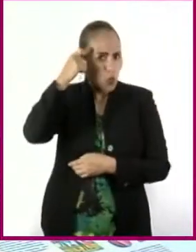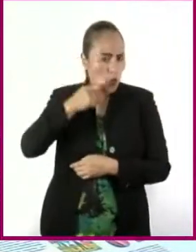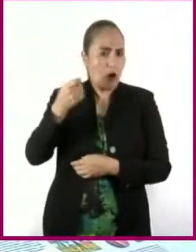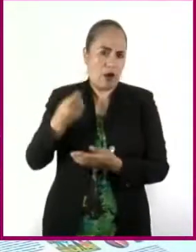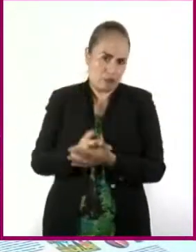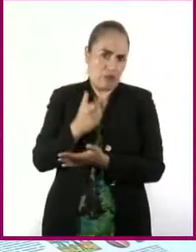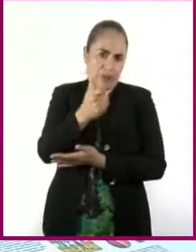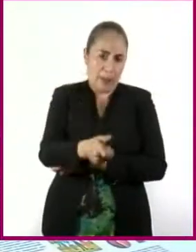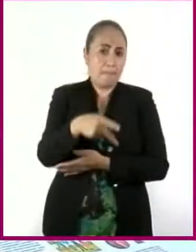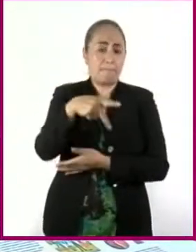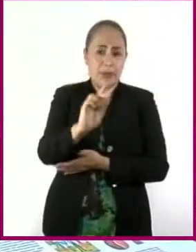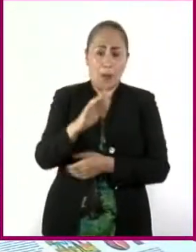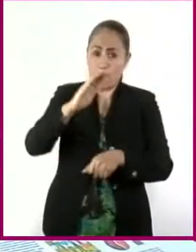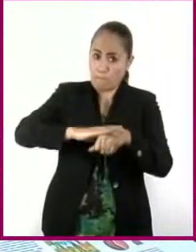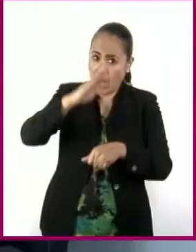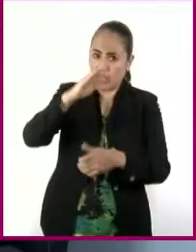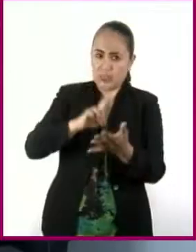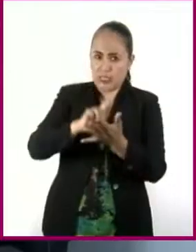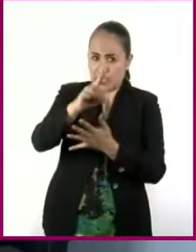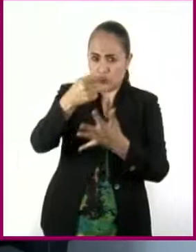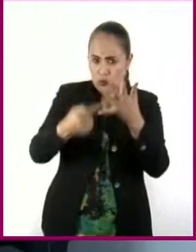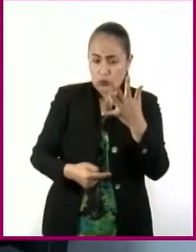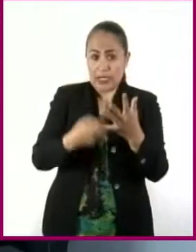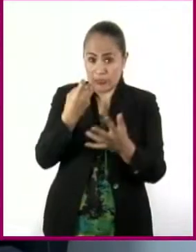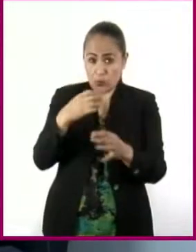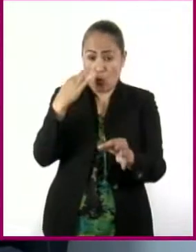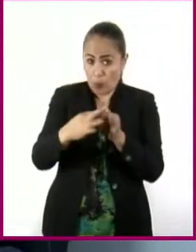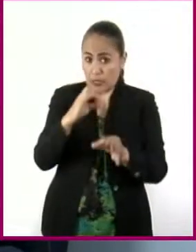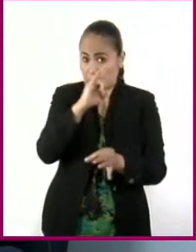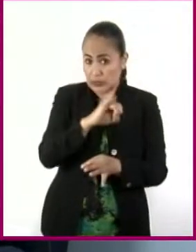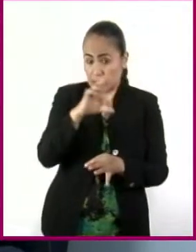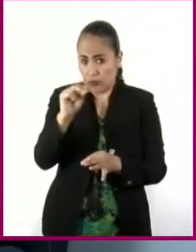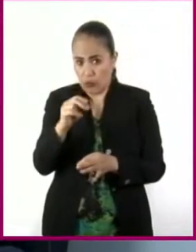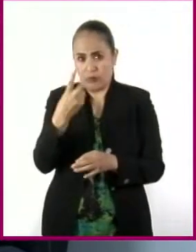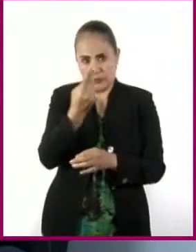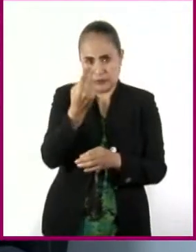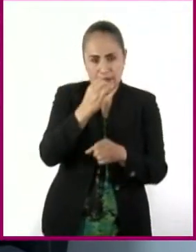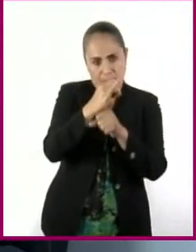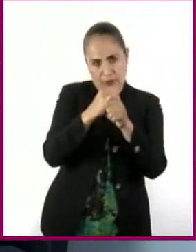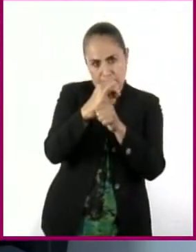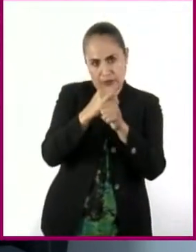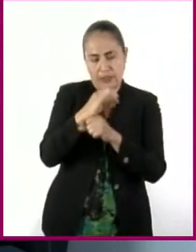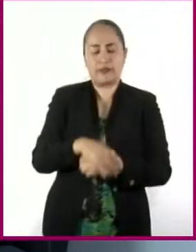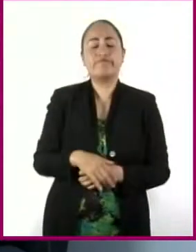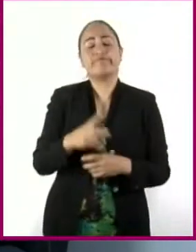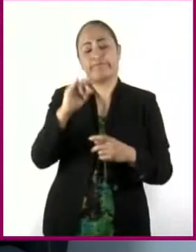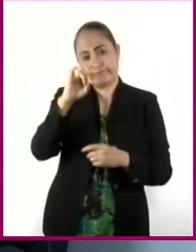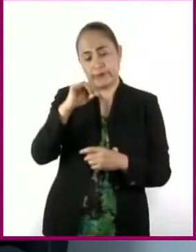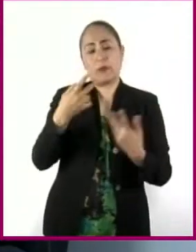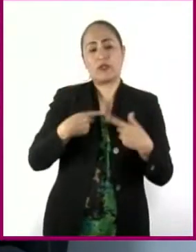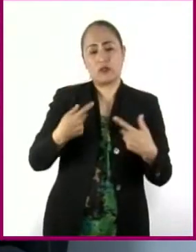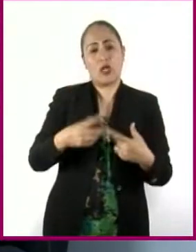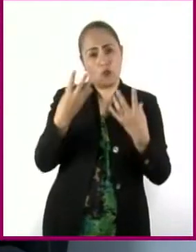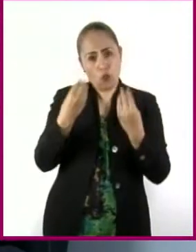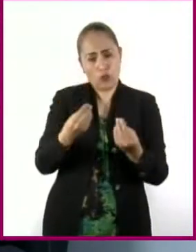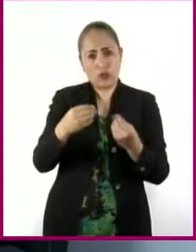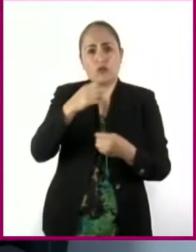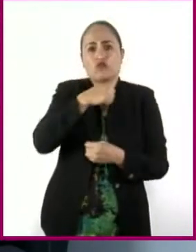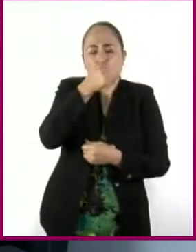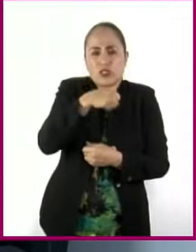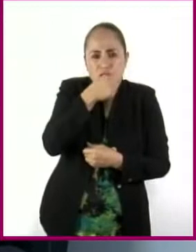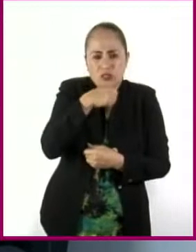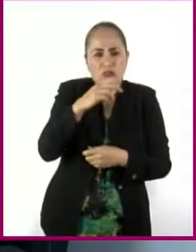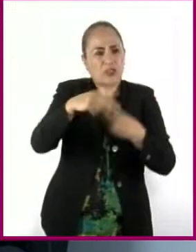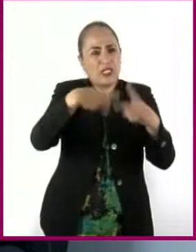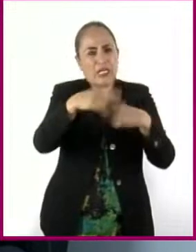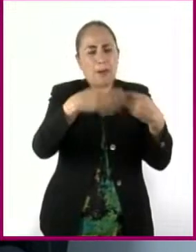más sobre sus derechos y si se cumplen. Eso está muy bien, porque como le pasa a muchos adultos mayores en los bancos, también